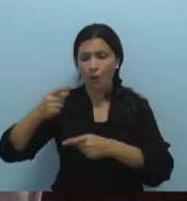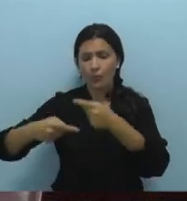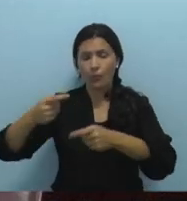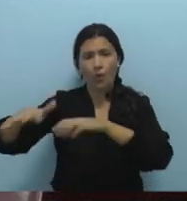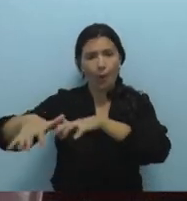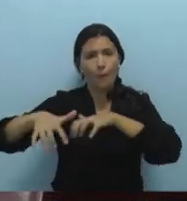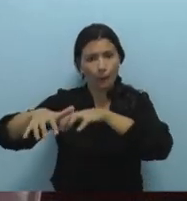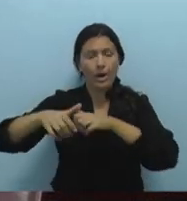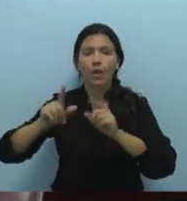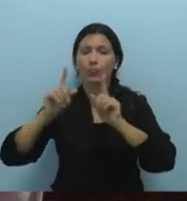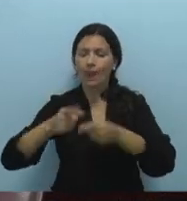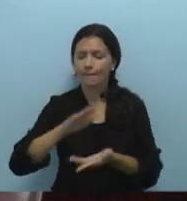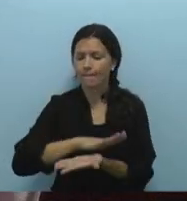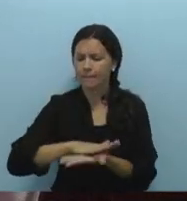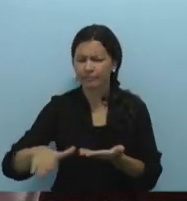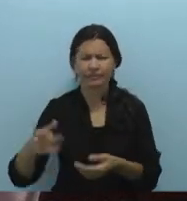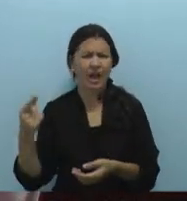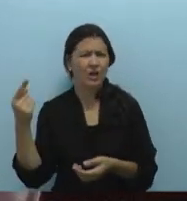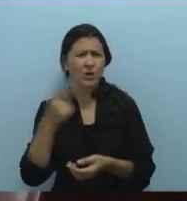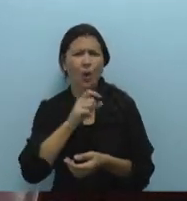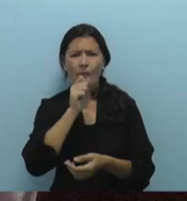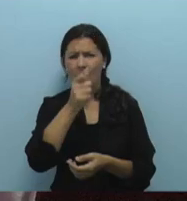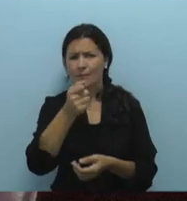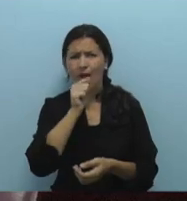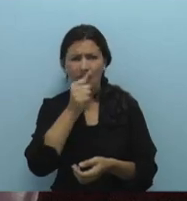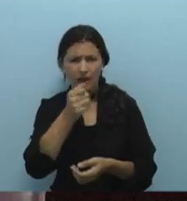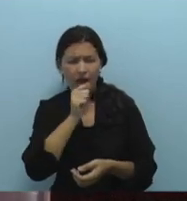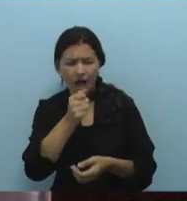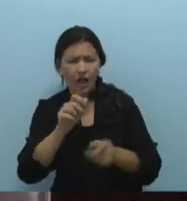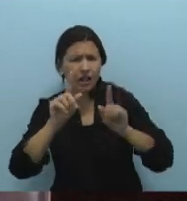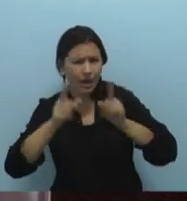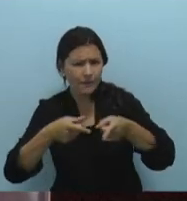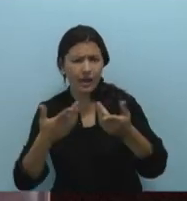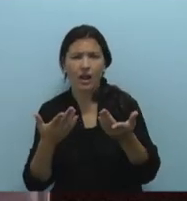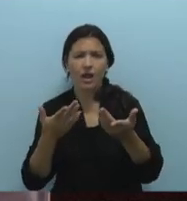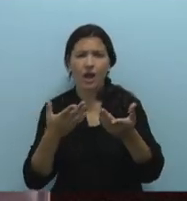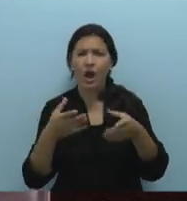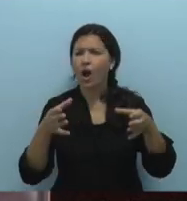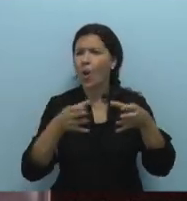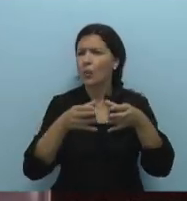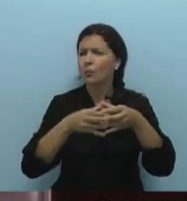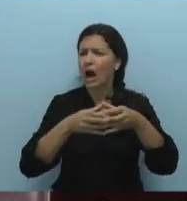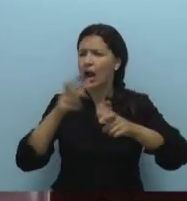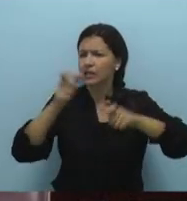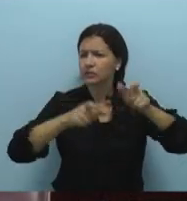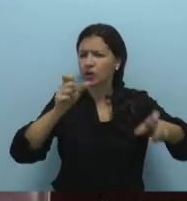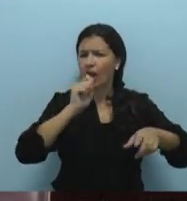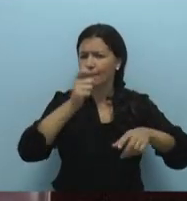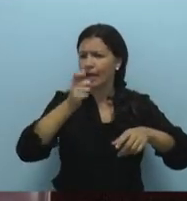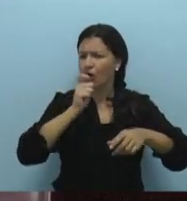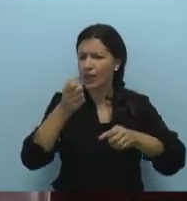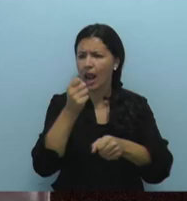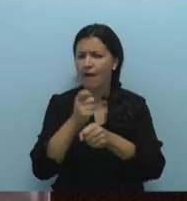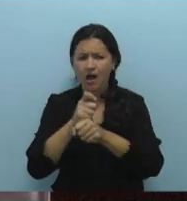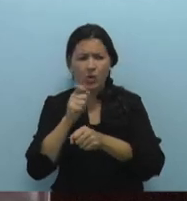ataque sistemático a la libertad de prensa, lo tenemos que decir, porque los periodistas que hoy están defendiendo, en todo